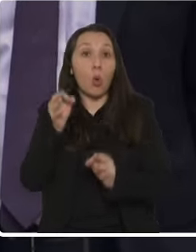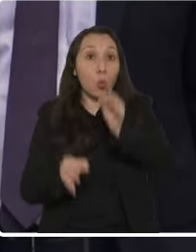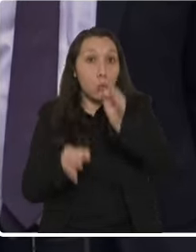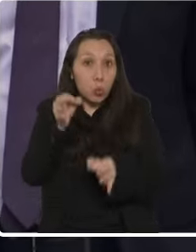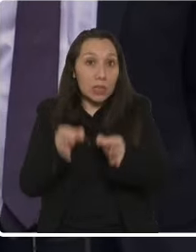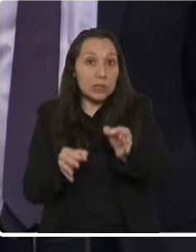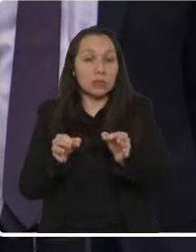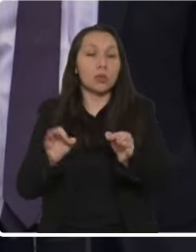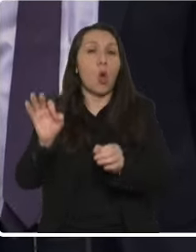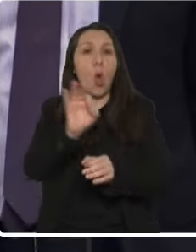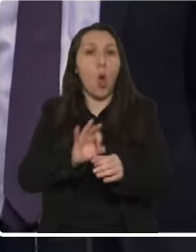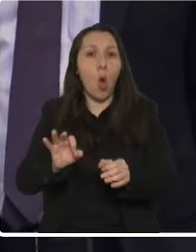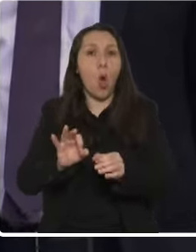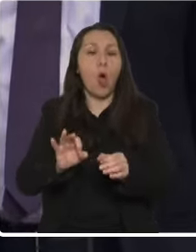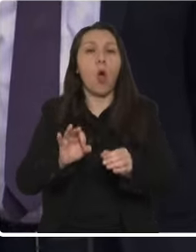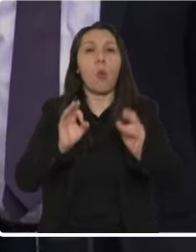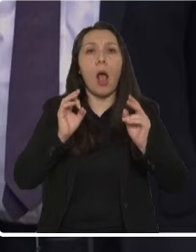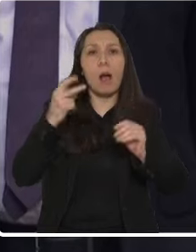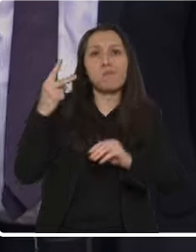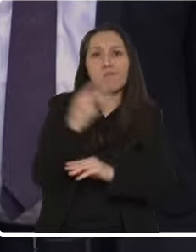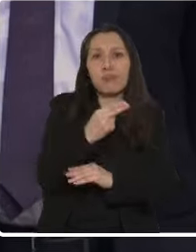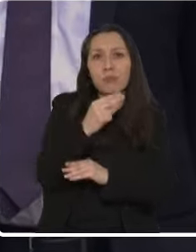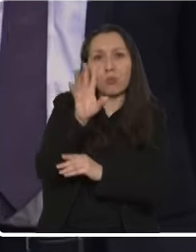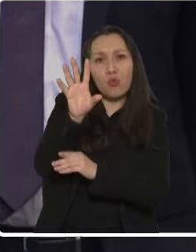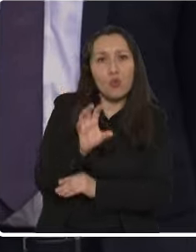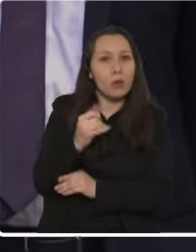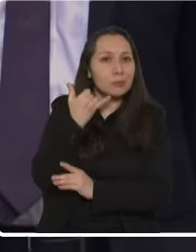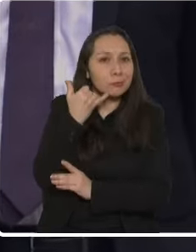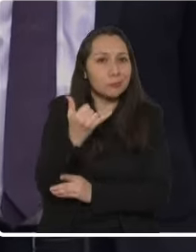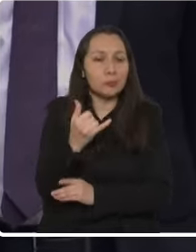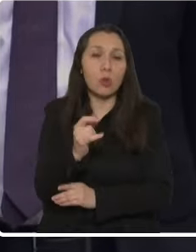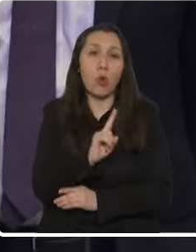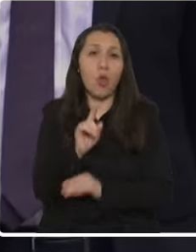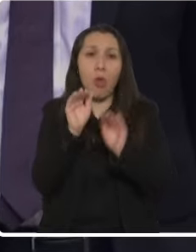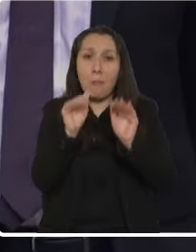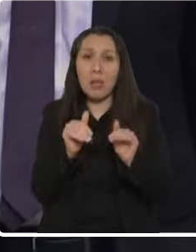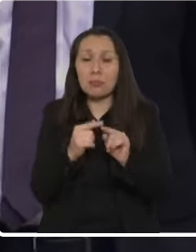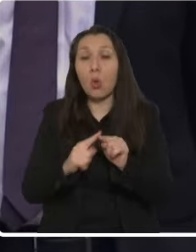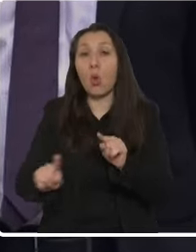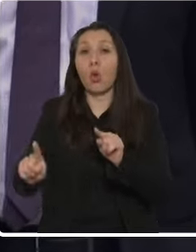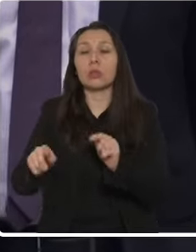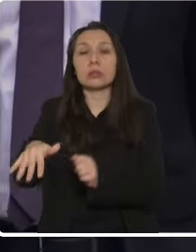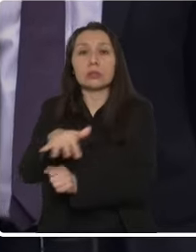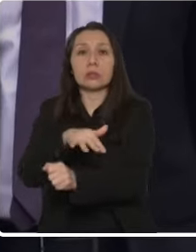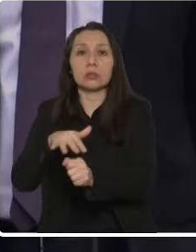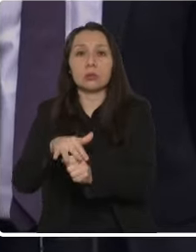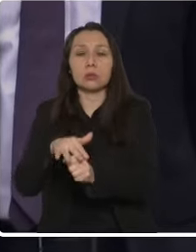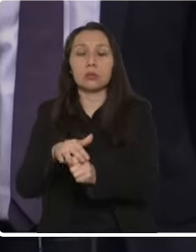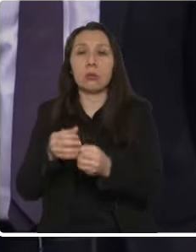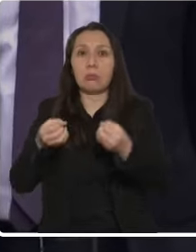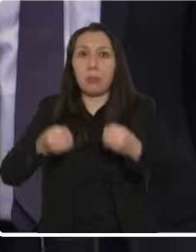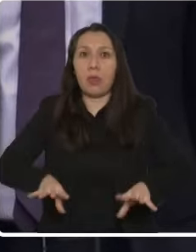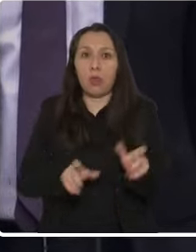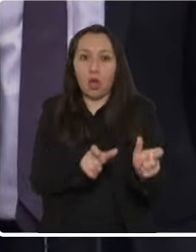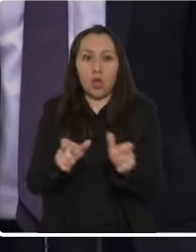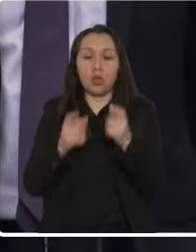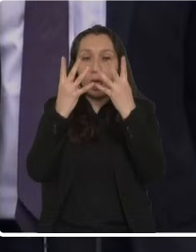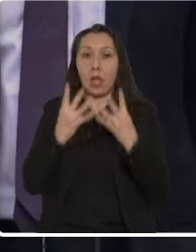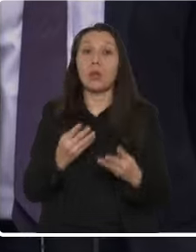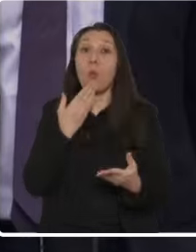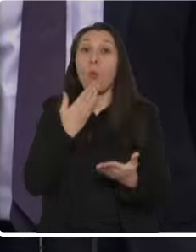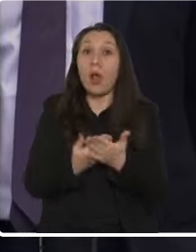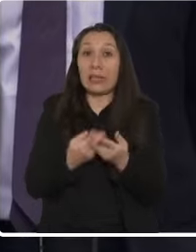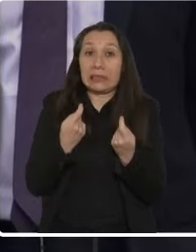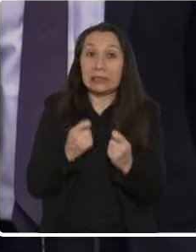tipo o medidas como la inhibición no den lugar, como ha pasado en otros lugares, a situaciones de descontrol en las cárceles. Cada vez que